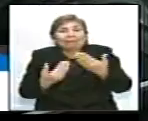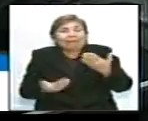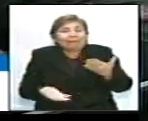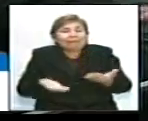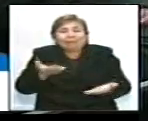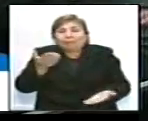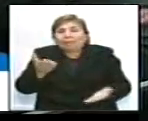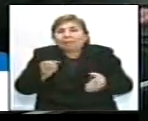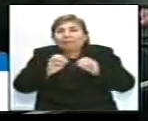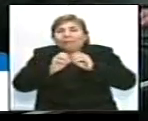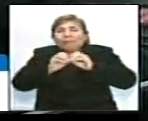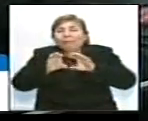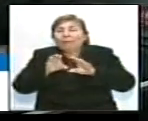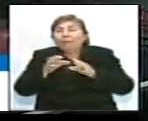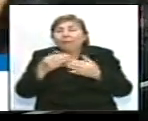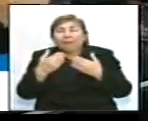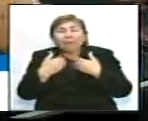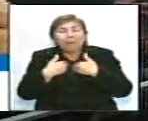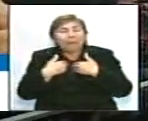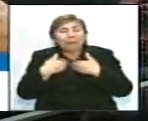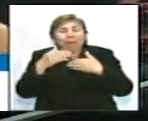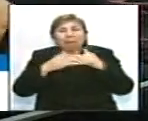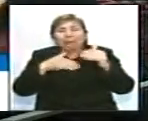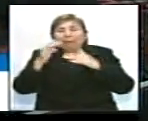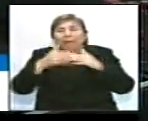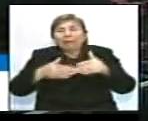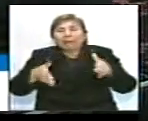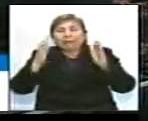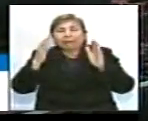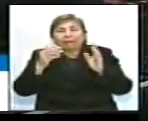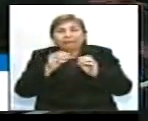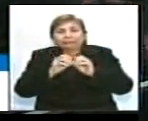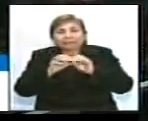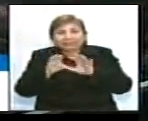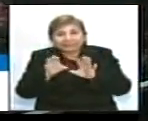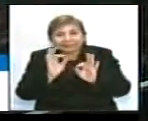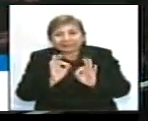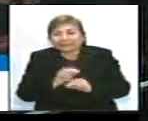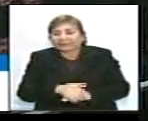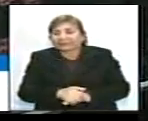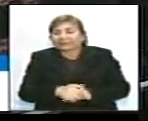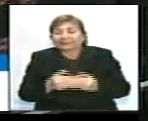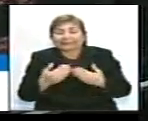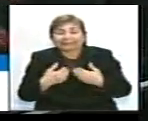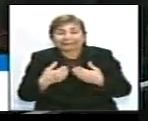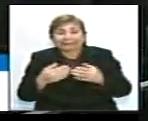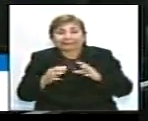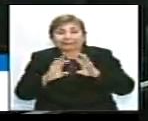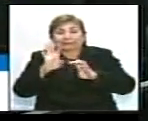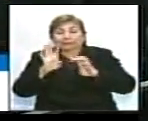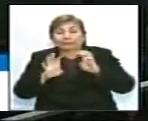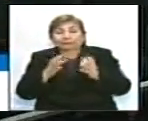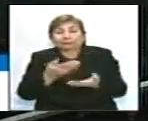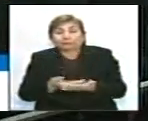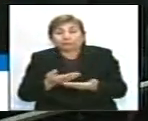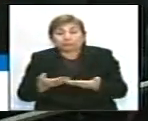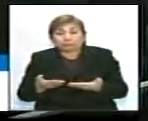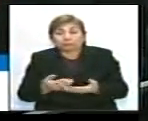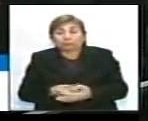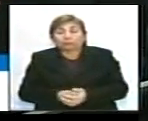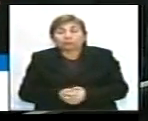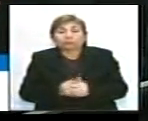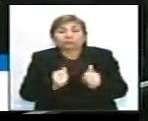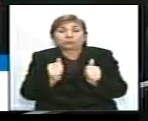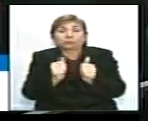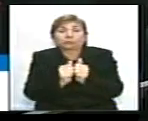claro? Se habla de obras de infraestructura muy grandes, pero no tenemos claridad en términos del balance de recursos hídricos con